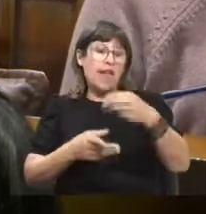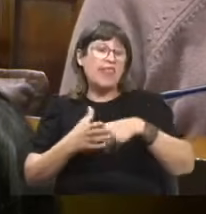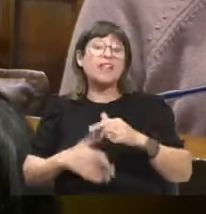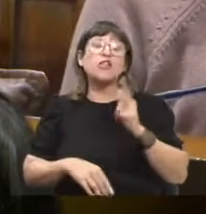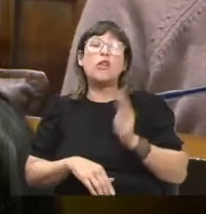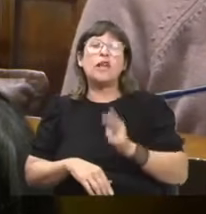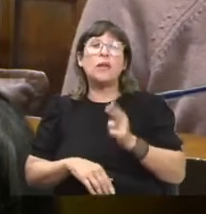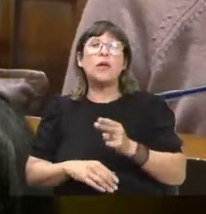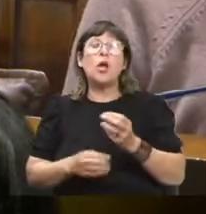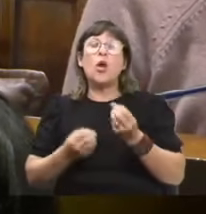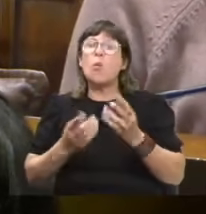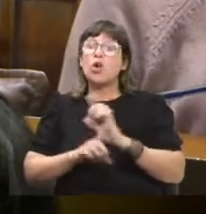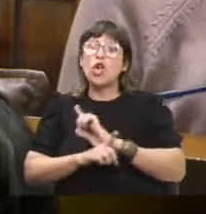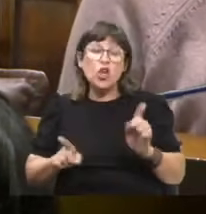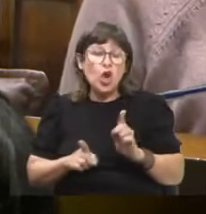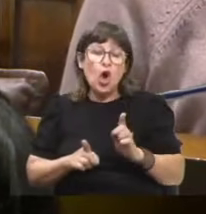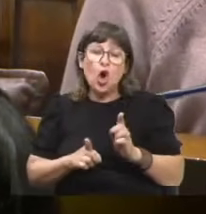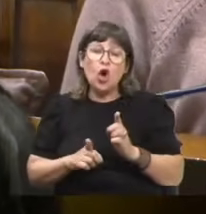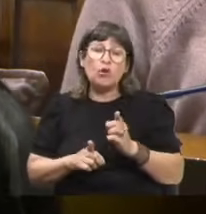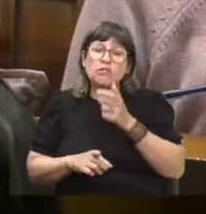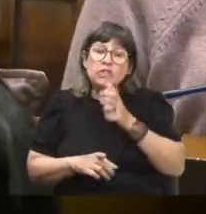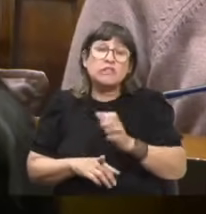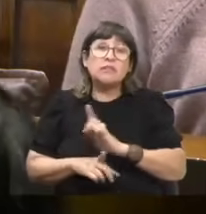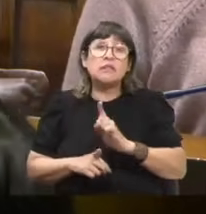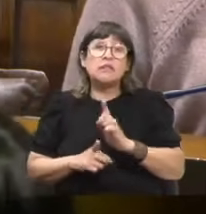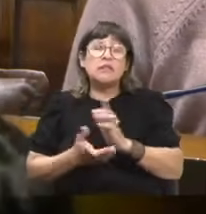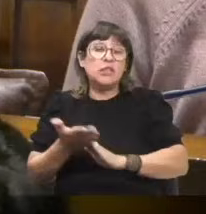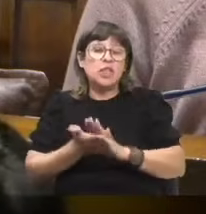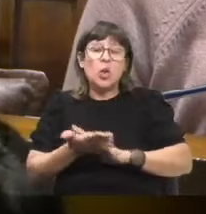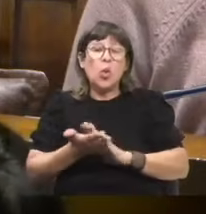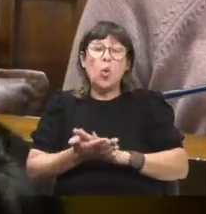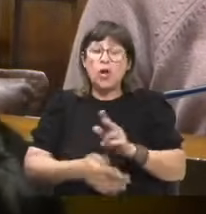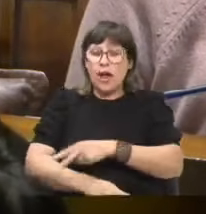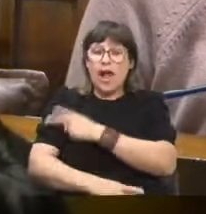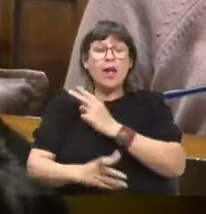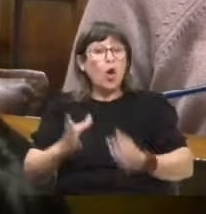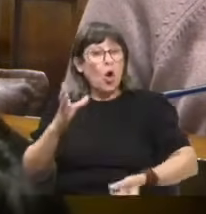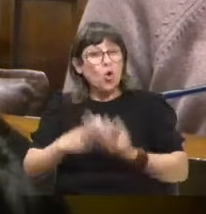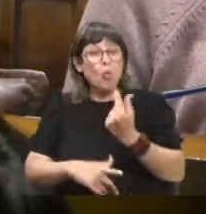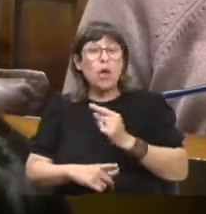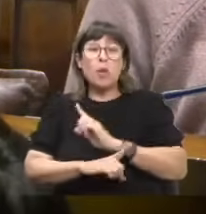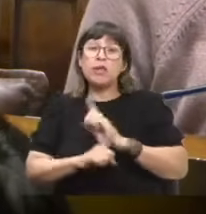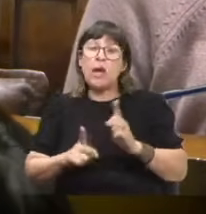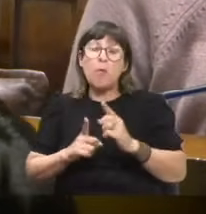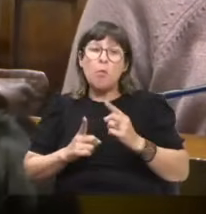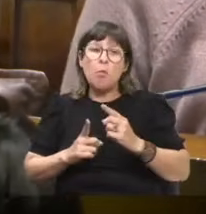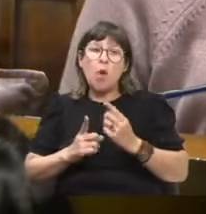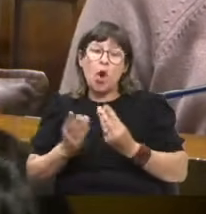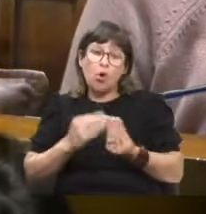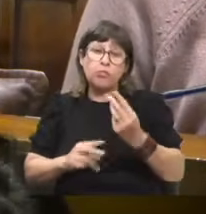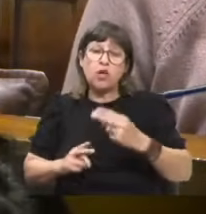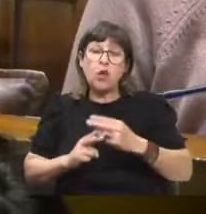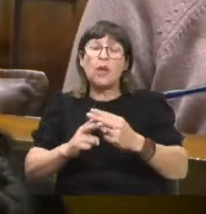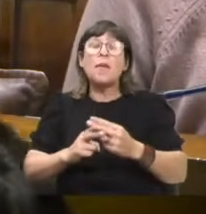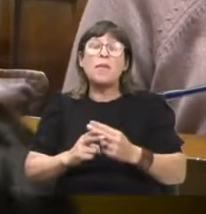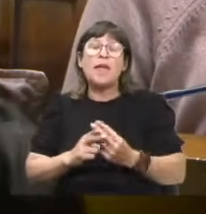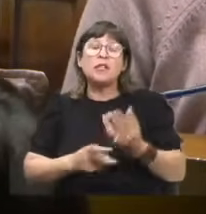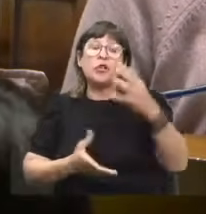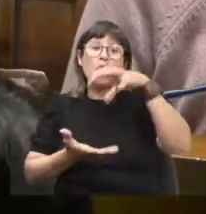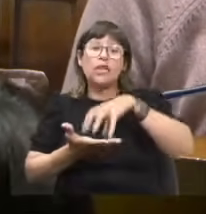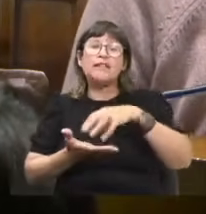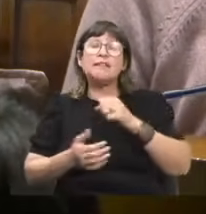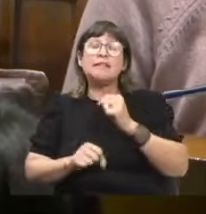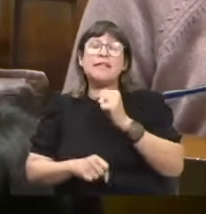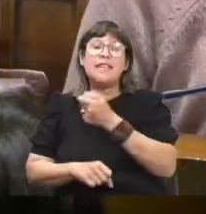no implica ningún cargo nuevo ni nombramiento en las dependencias de ACE.